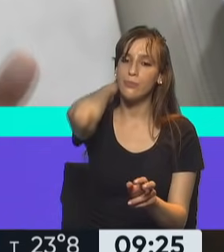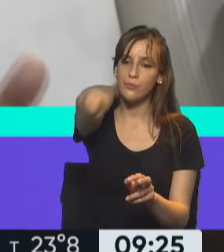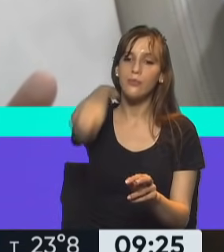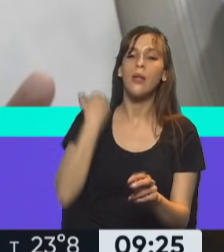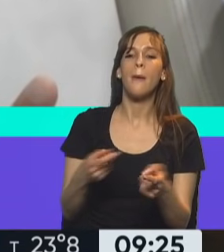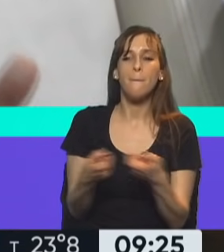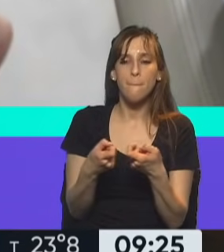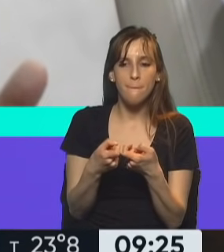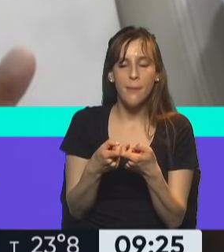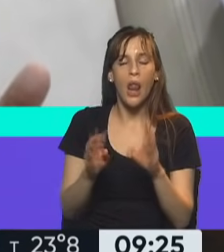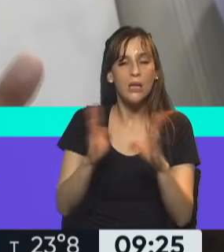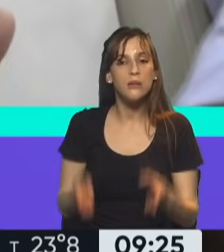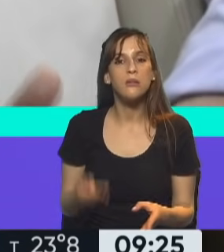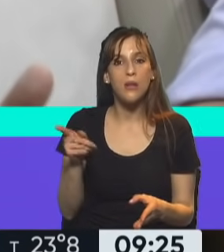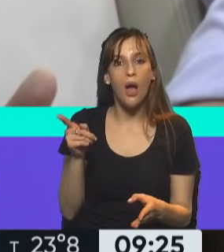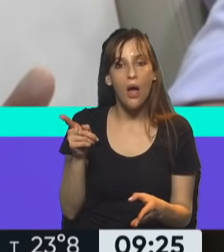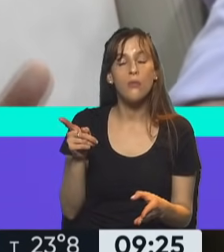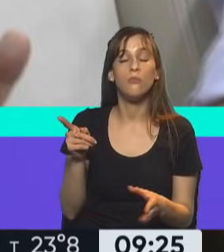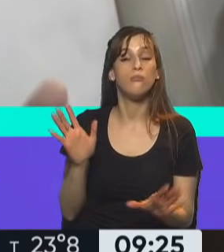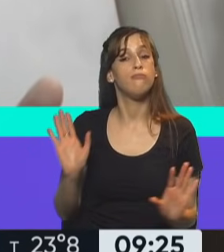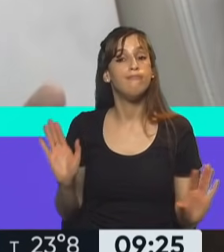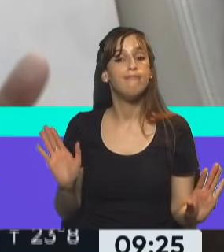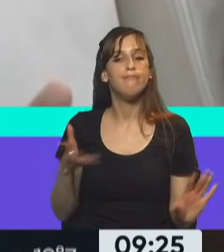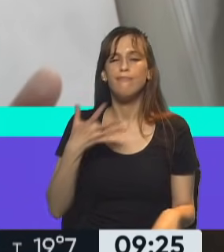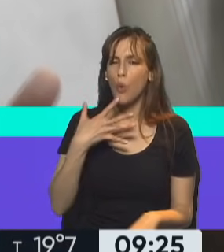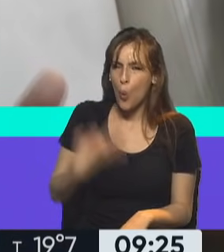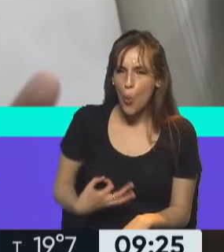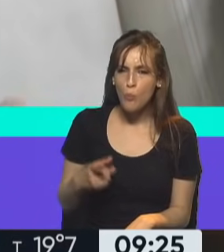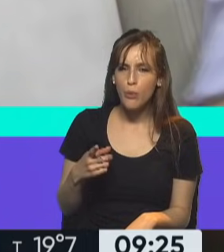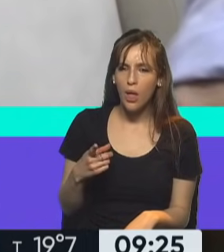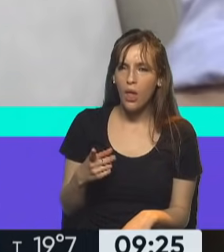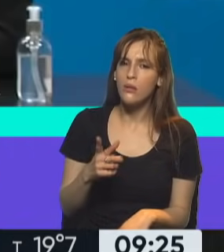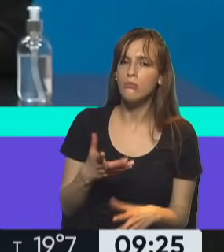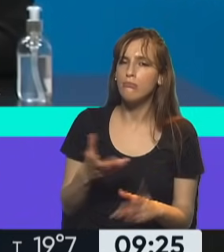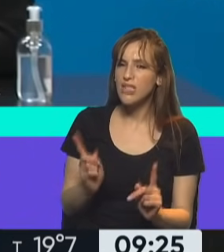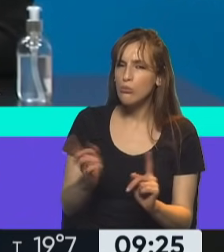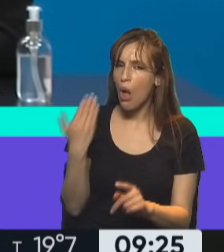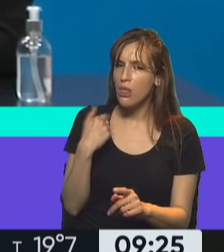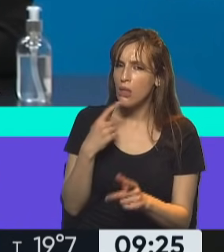empresa efectivamente va a cumplir lo que se comprometió con nuestro país. Gracias.